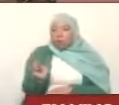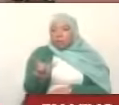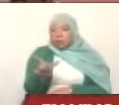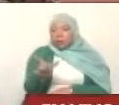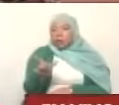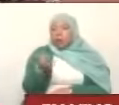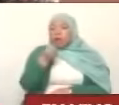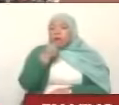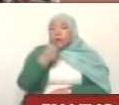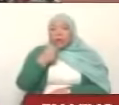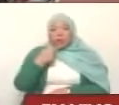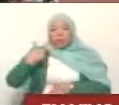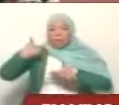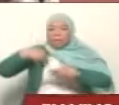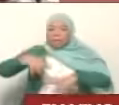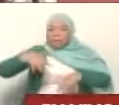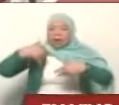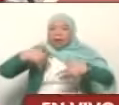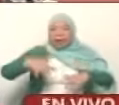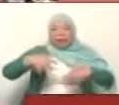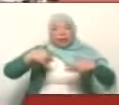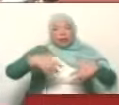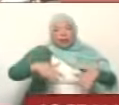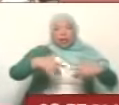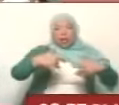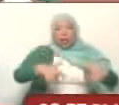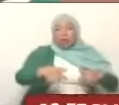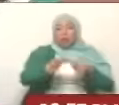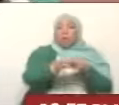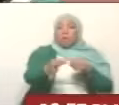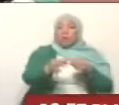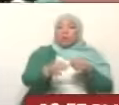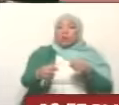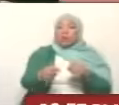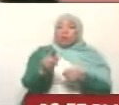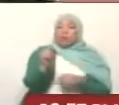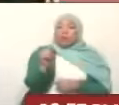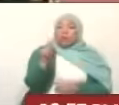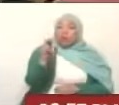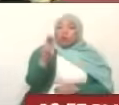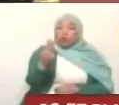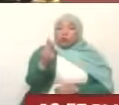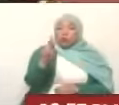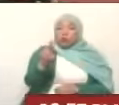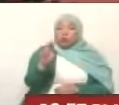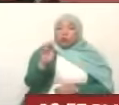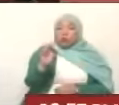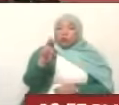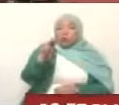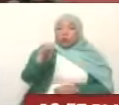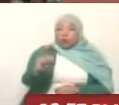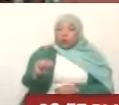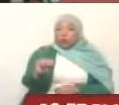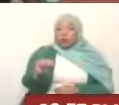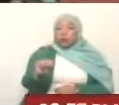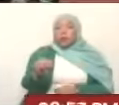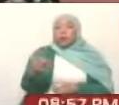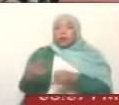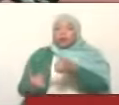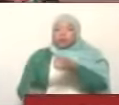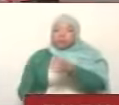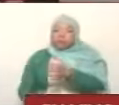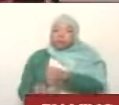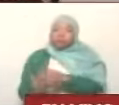hermosa marcha que se realizó en el municipio de Turén, primer granero de Venezuela, donde también se siembran girasoles,